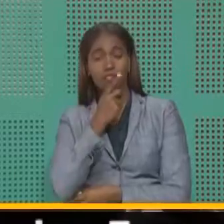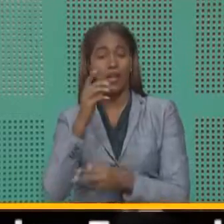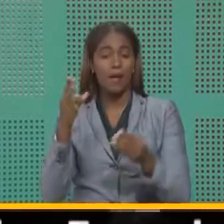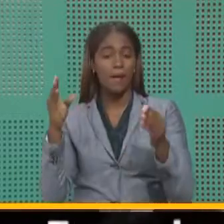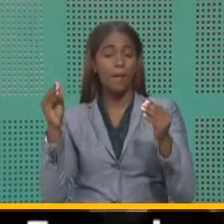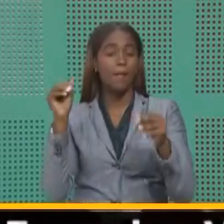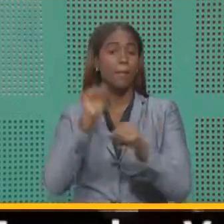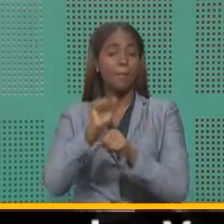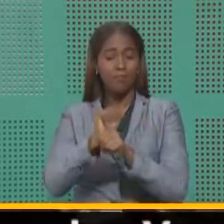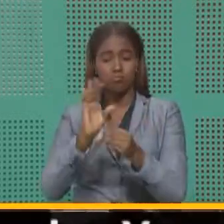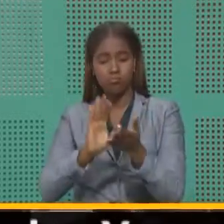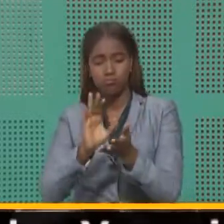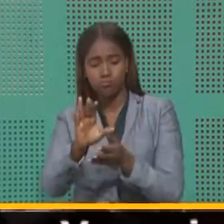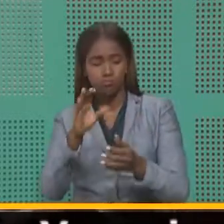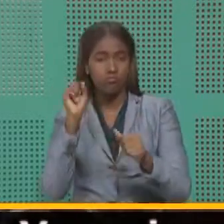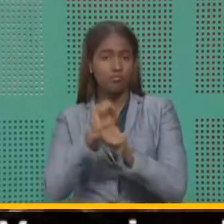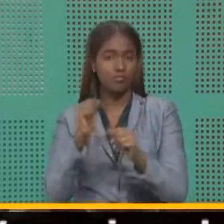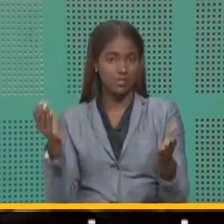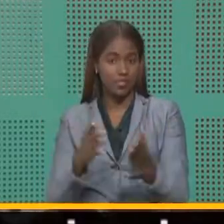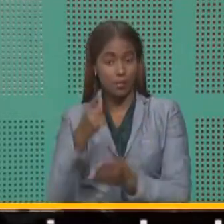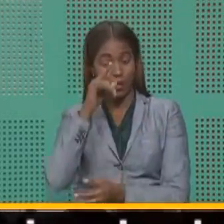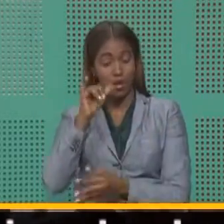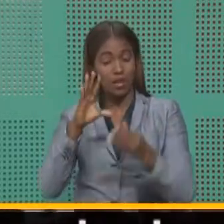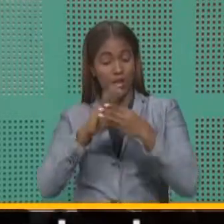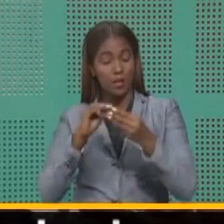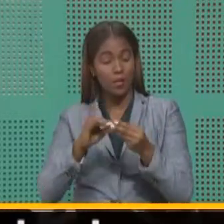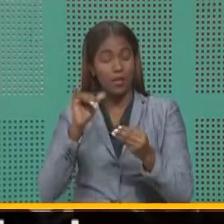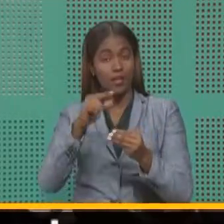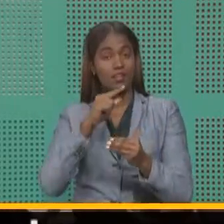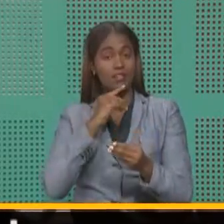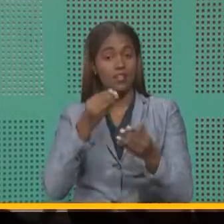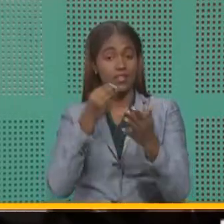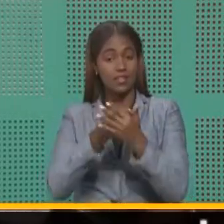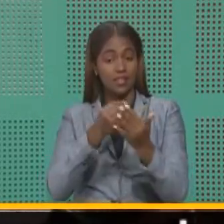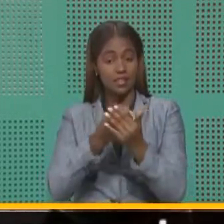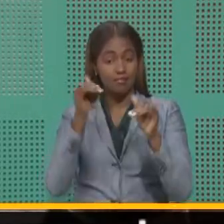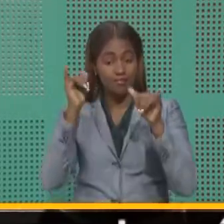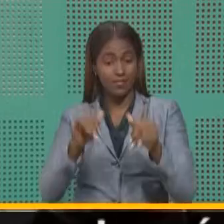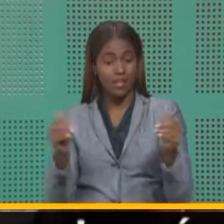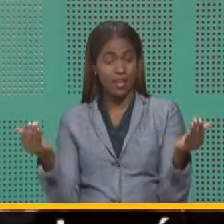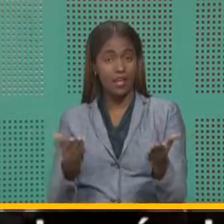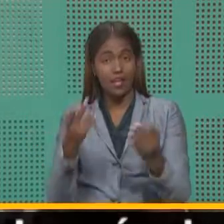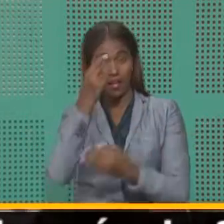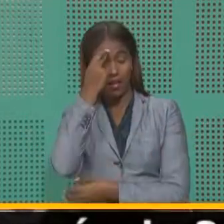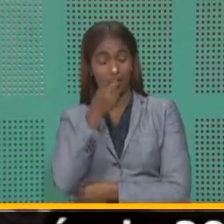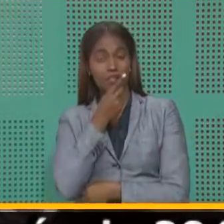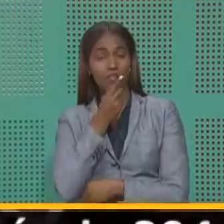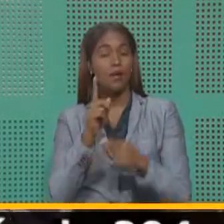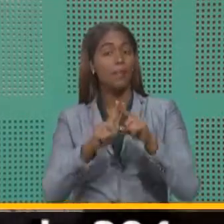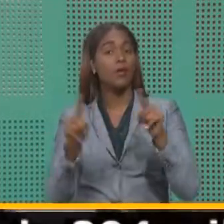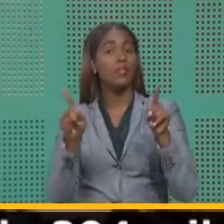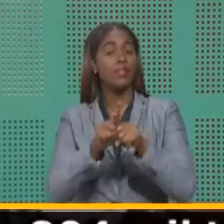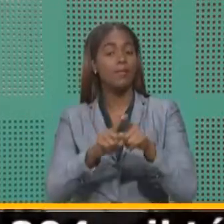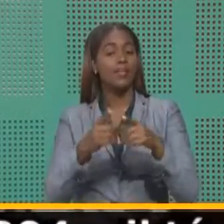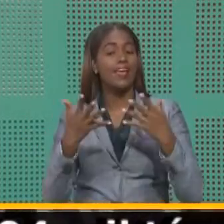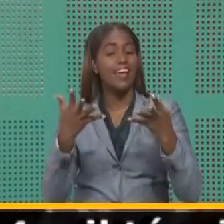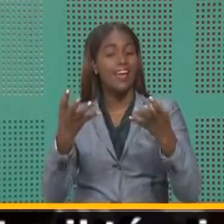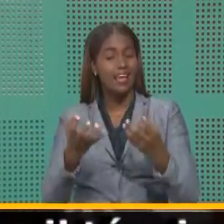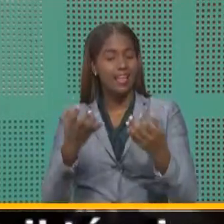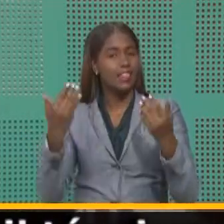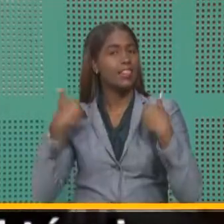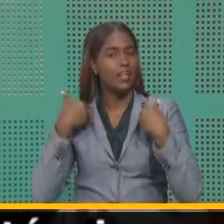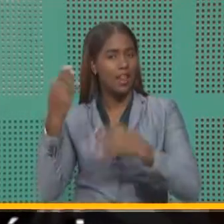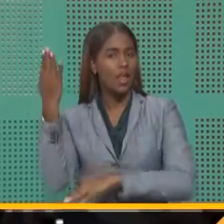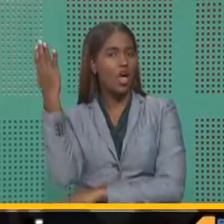inversión por eso señalaba el valor de esos 20 mil empleos directos aquí en la república dominicana pero también del interés que tiene colombia